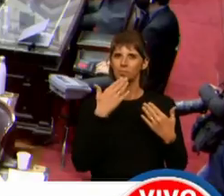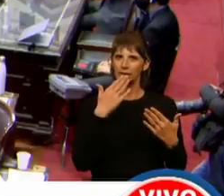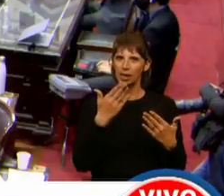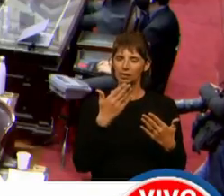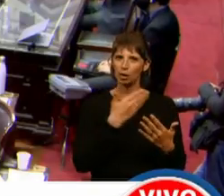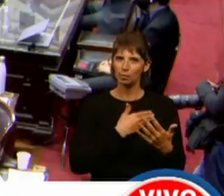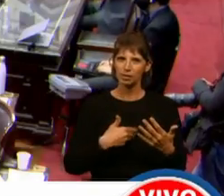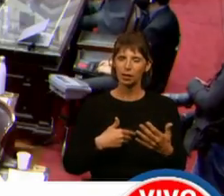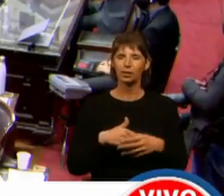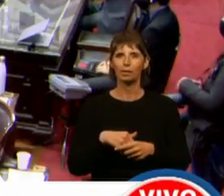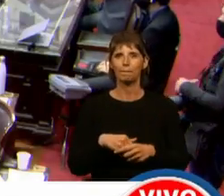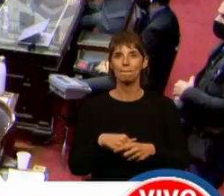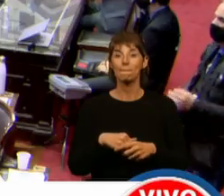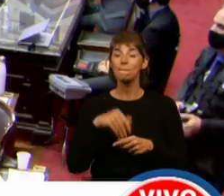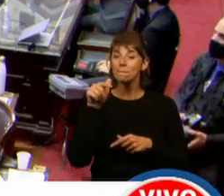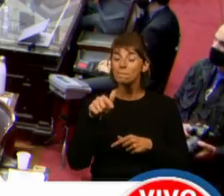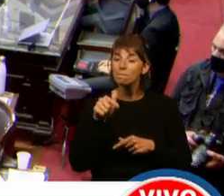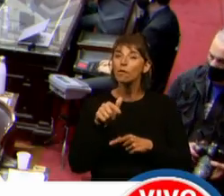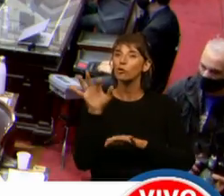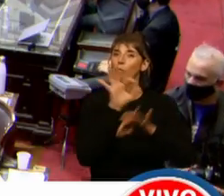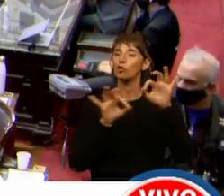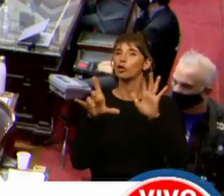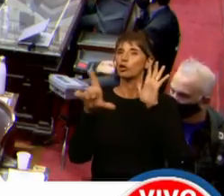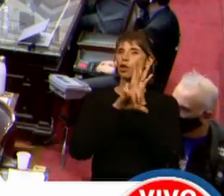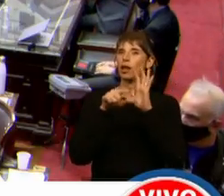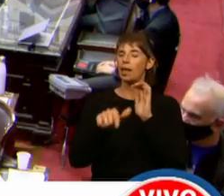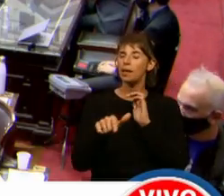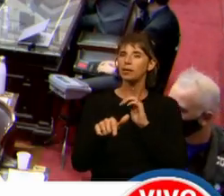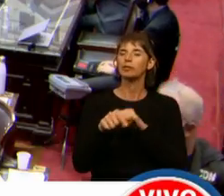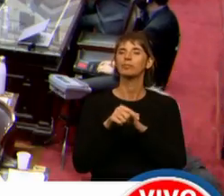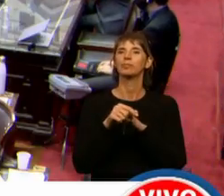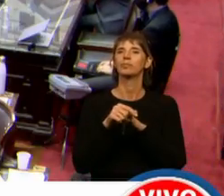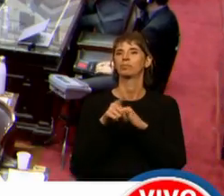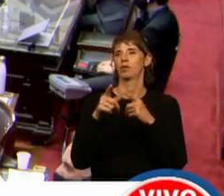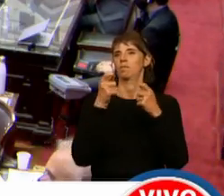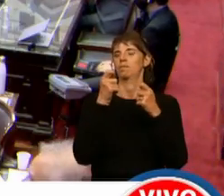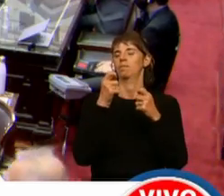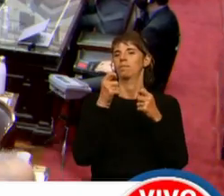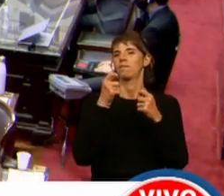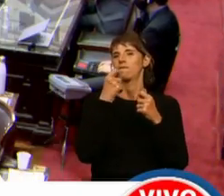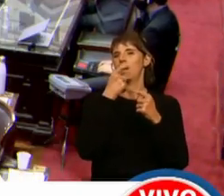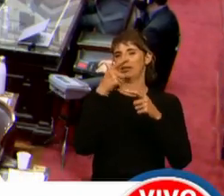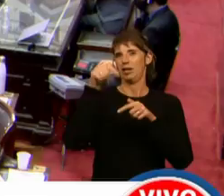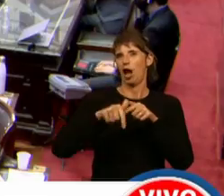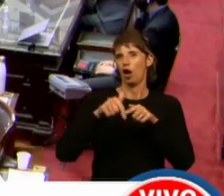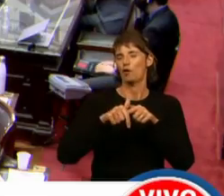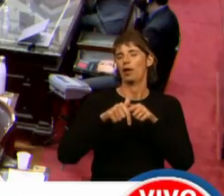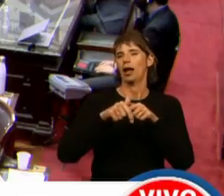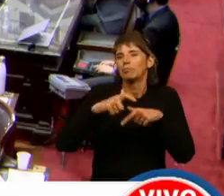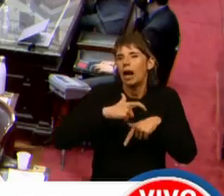bueno viene este proyecto para facilitar el acceso a la calefacción a millones de hogares